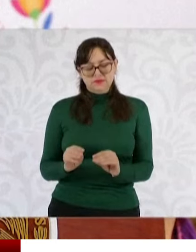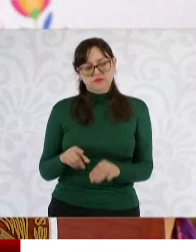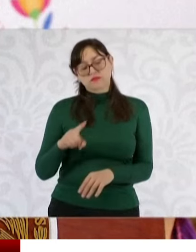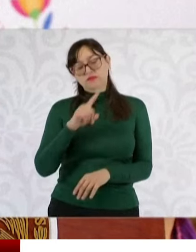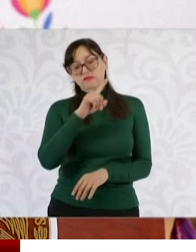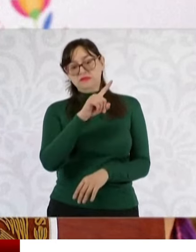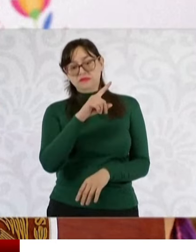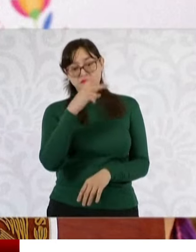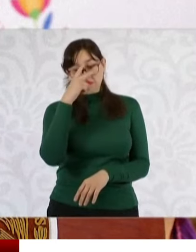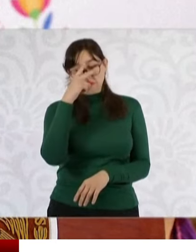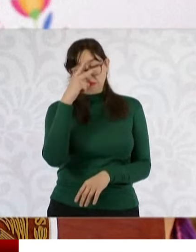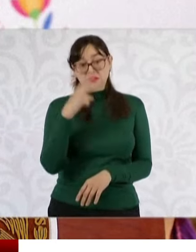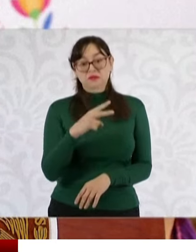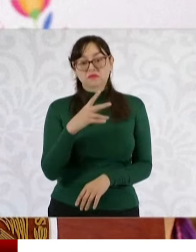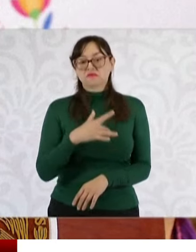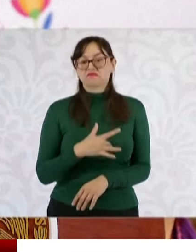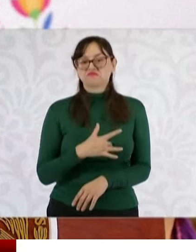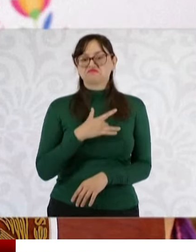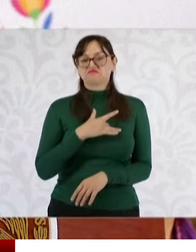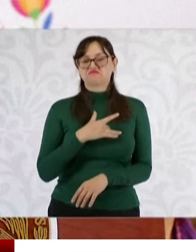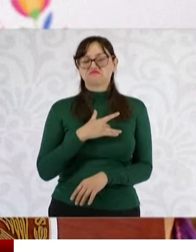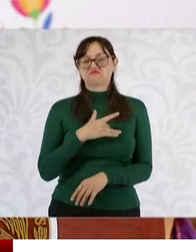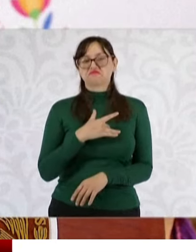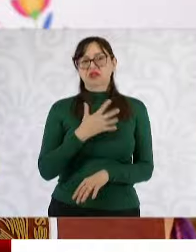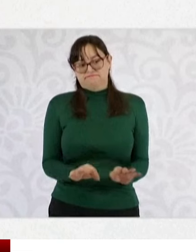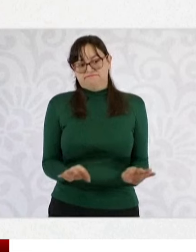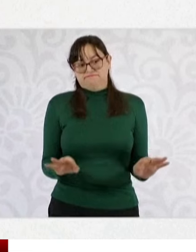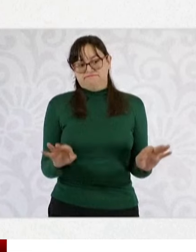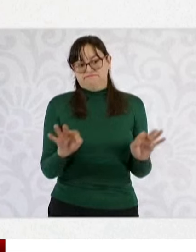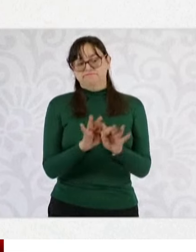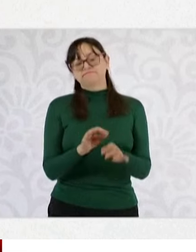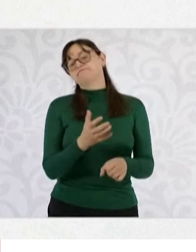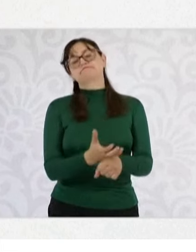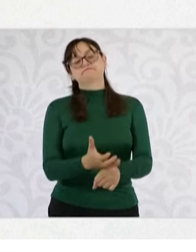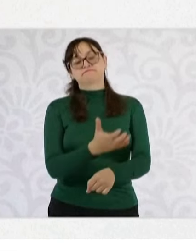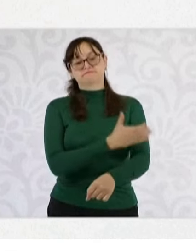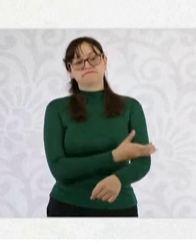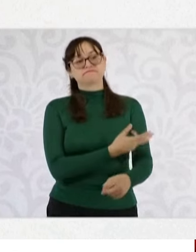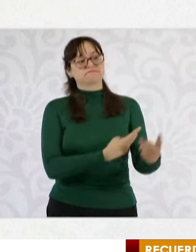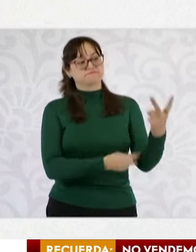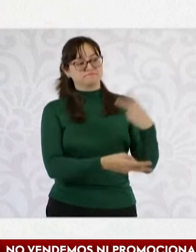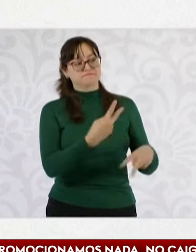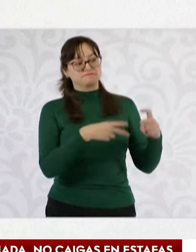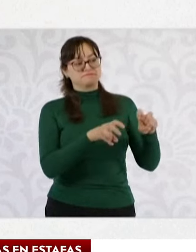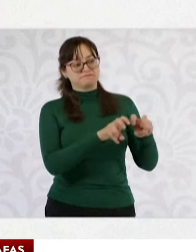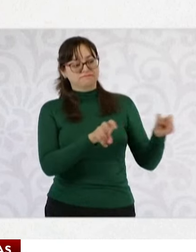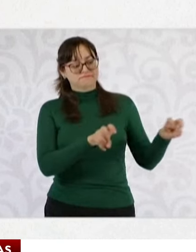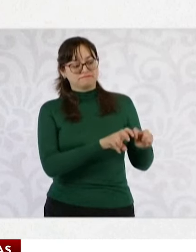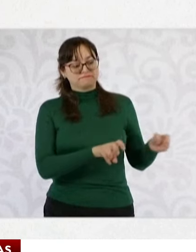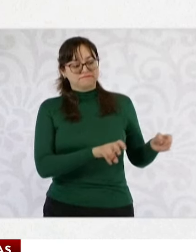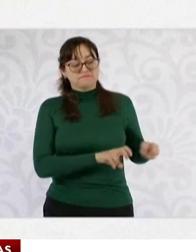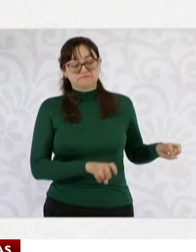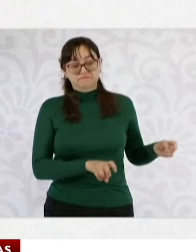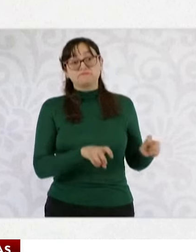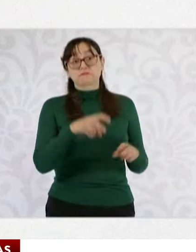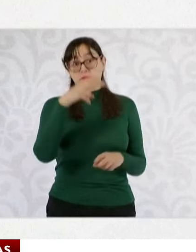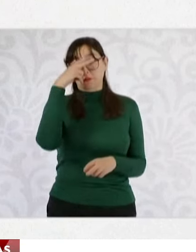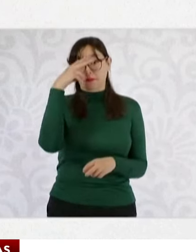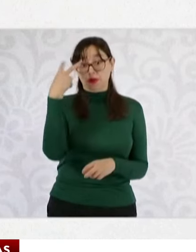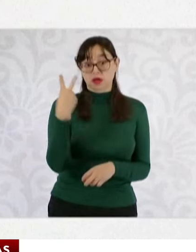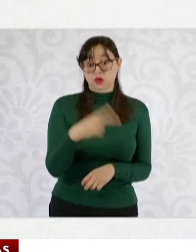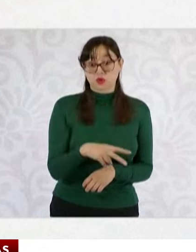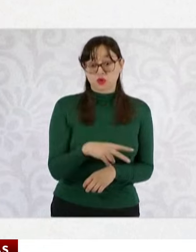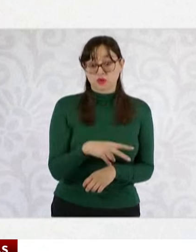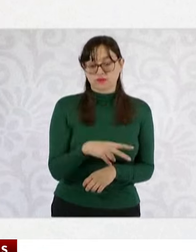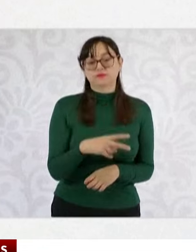estrategia integral que ha seguido México para atender el fenómeno migratorio y reiteró que la postura de su país no es cerrar fronteras sino